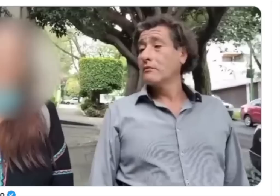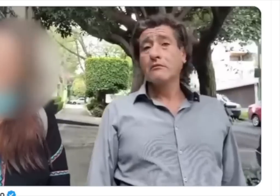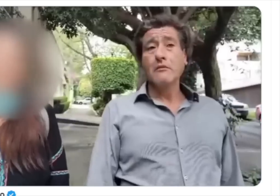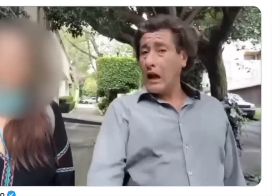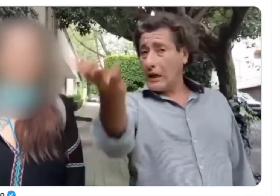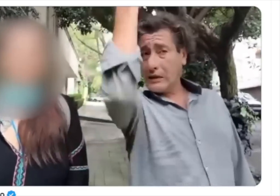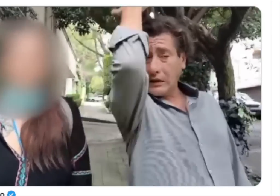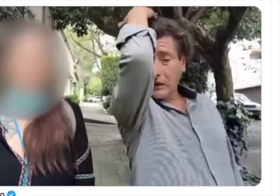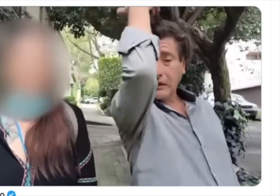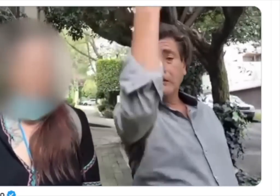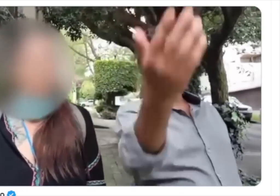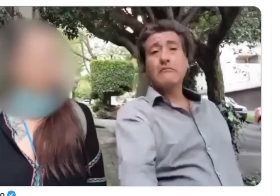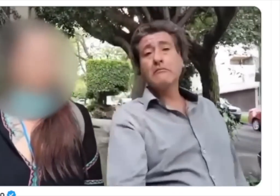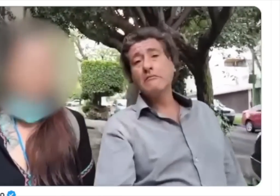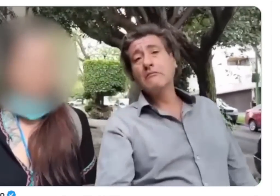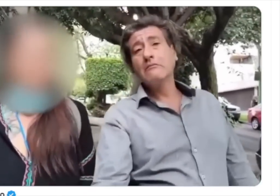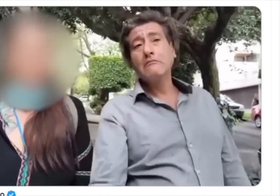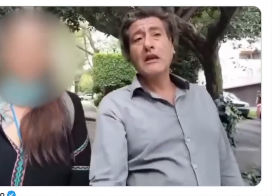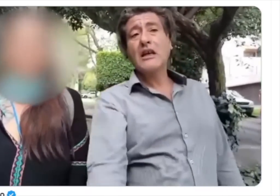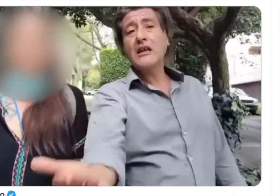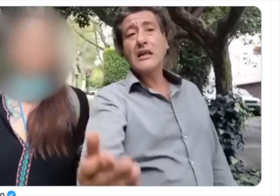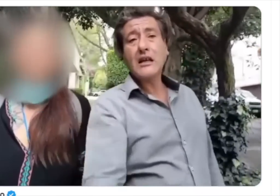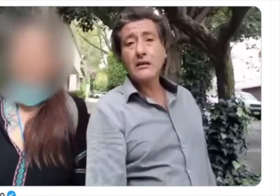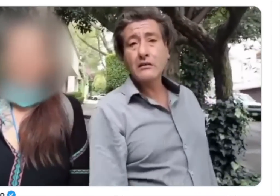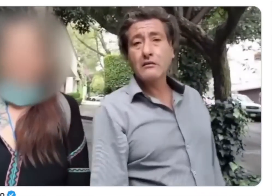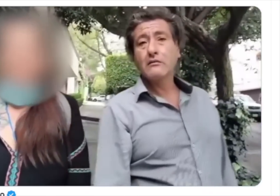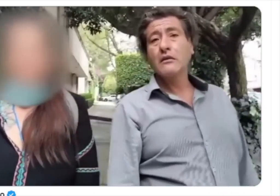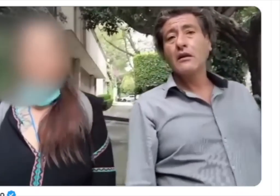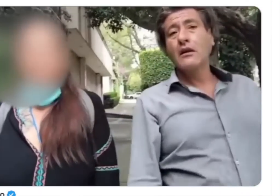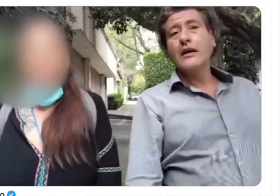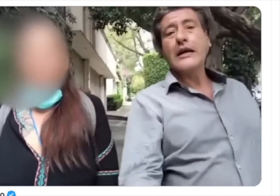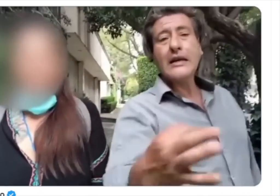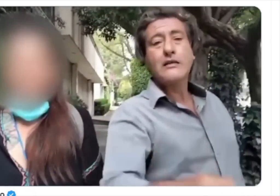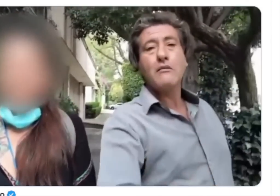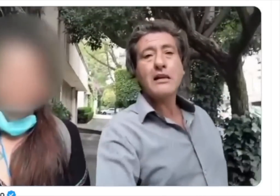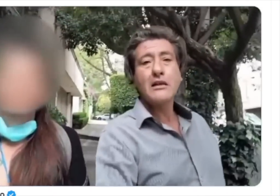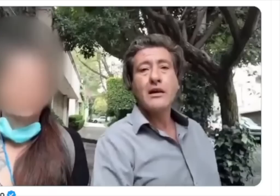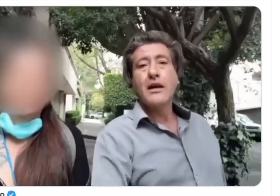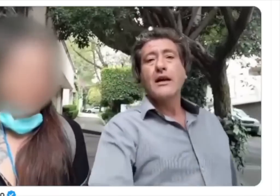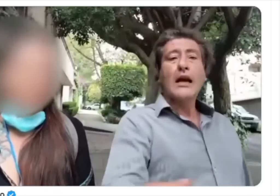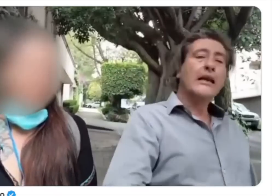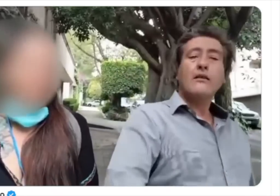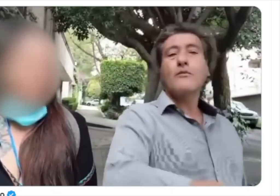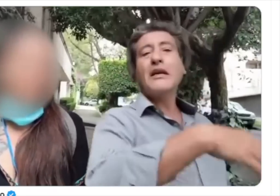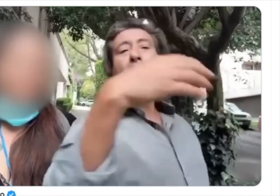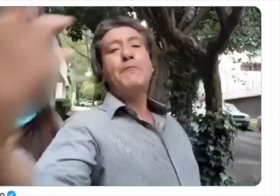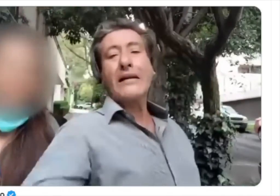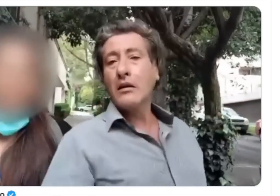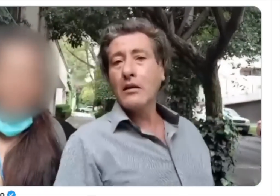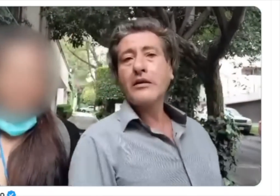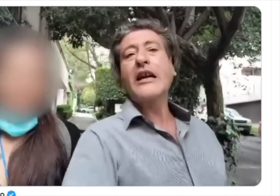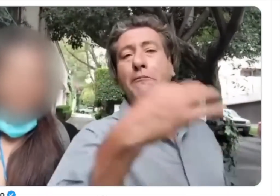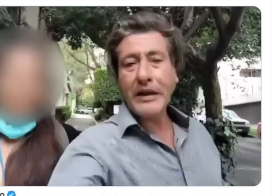está diciendo que nos fuéramos a la verga. Entonces, y vamos viendo. En las Lomas, aquí no domina